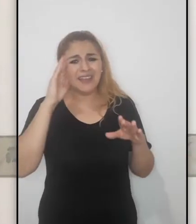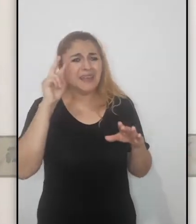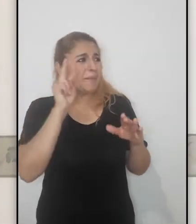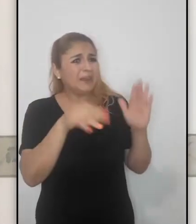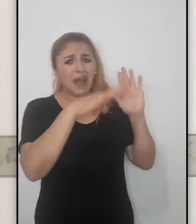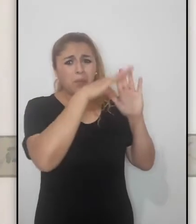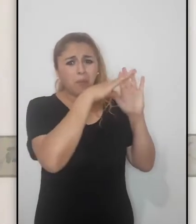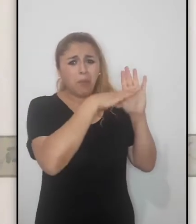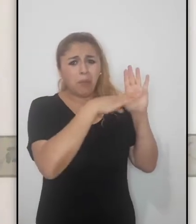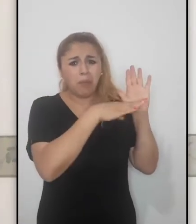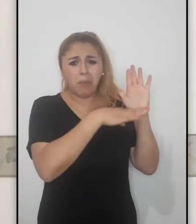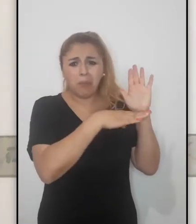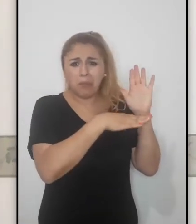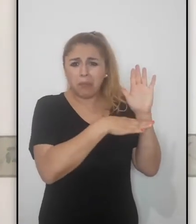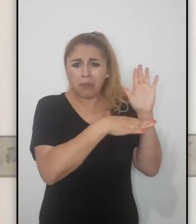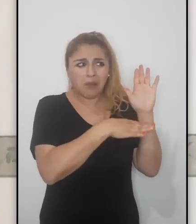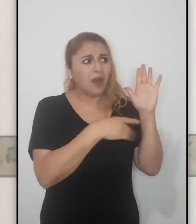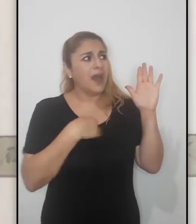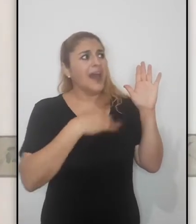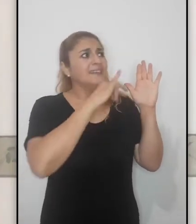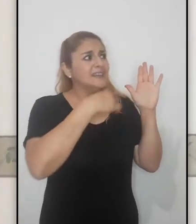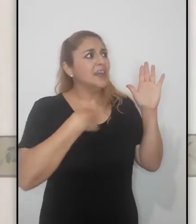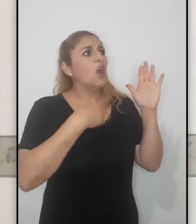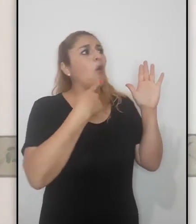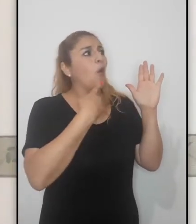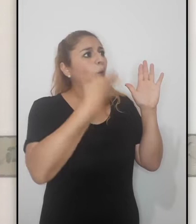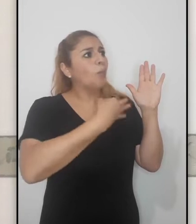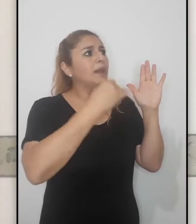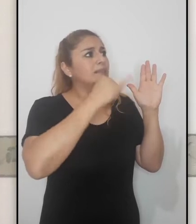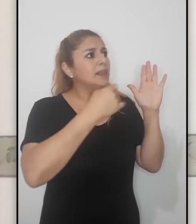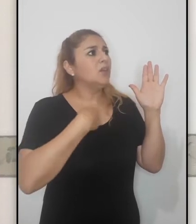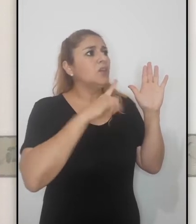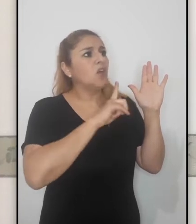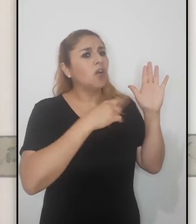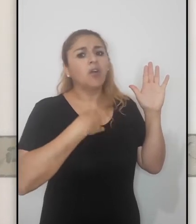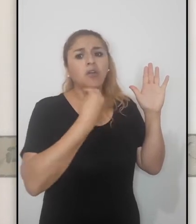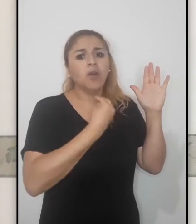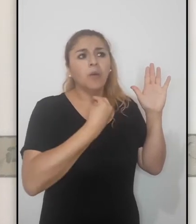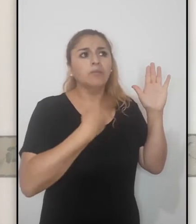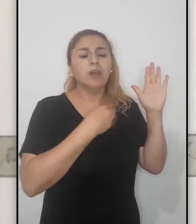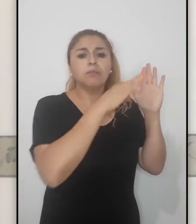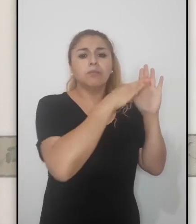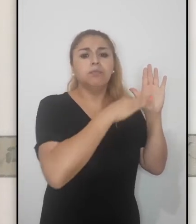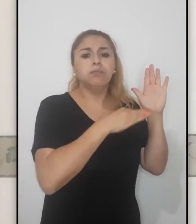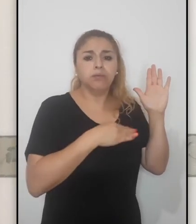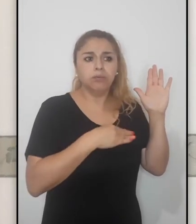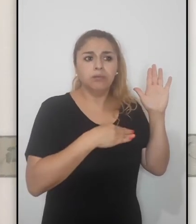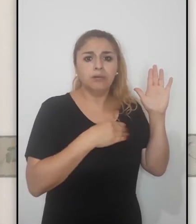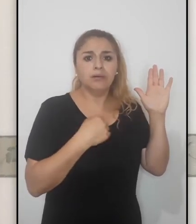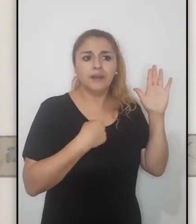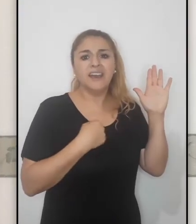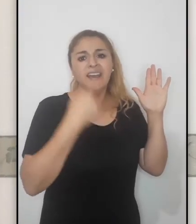marca de signos y no un múltiple choice una una examen de la